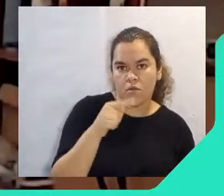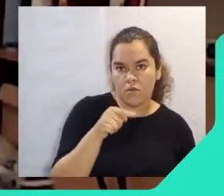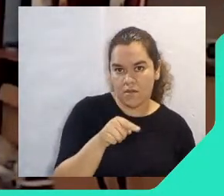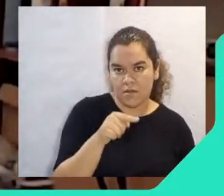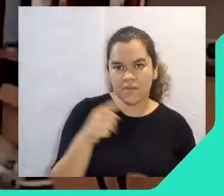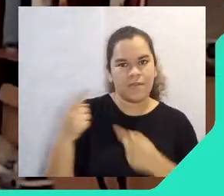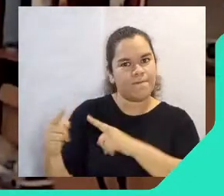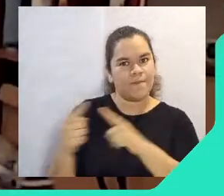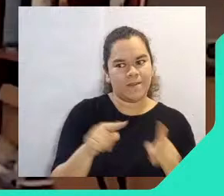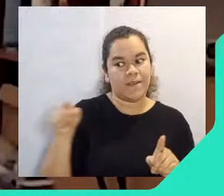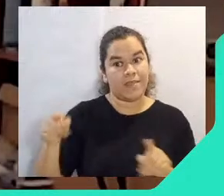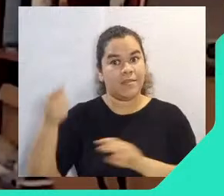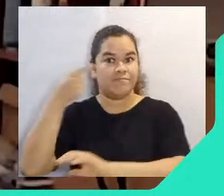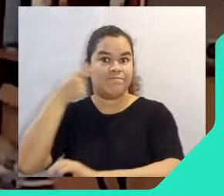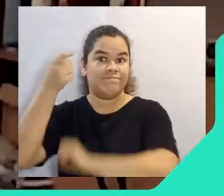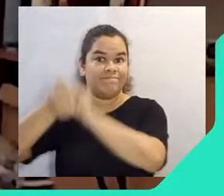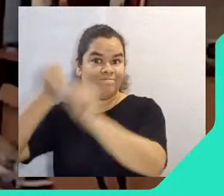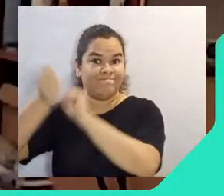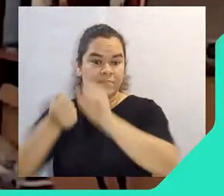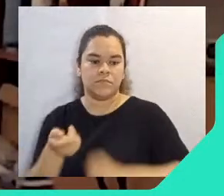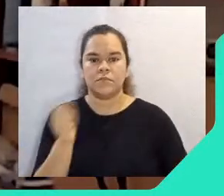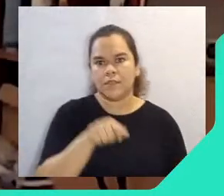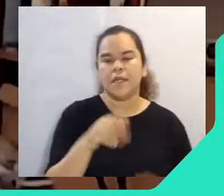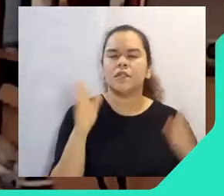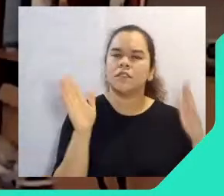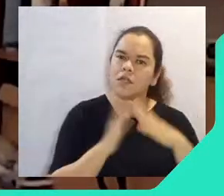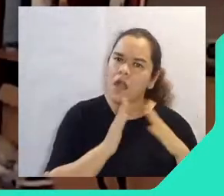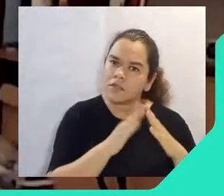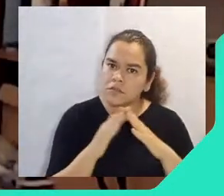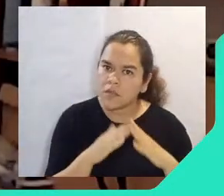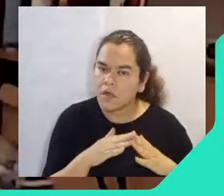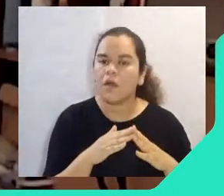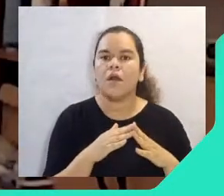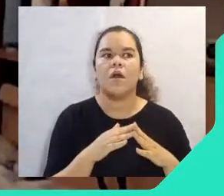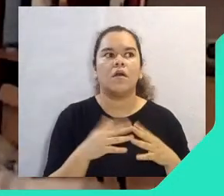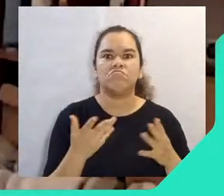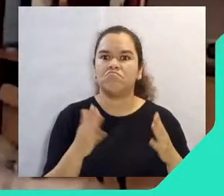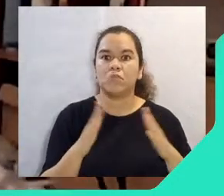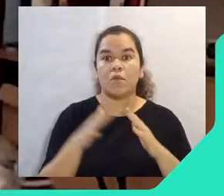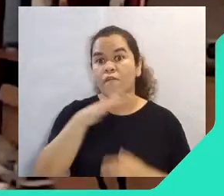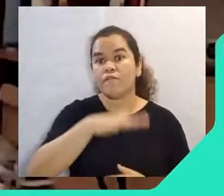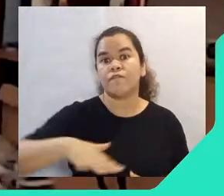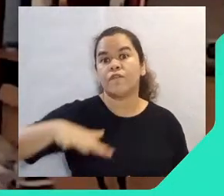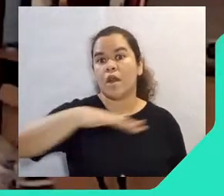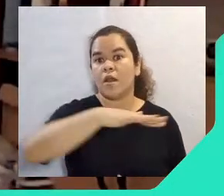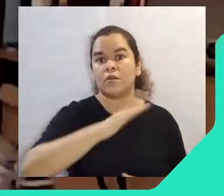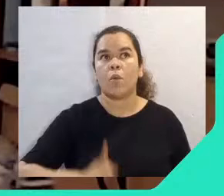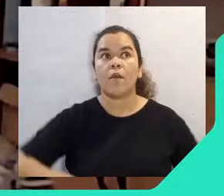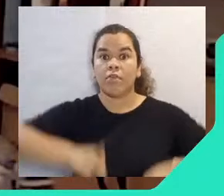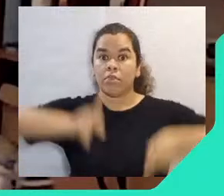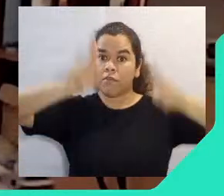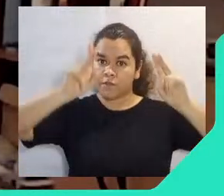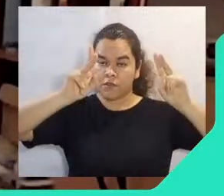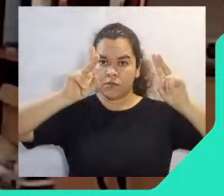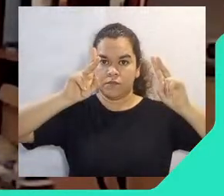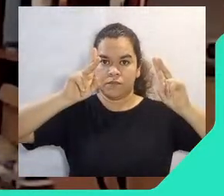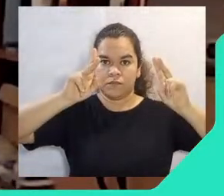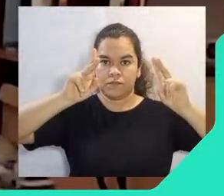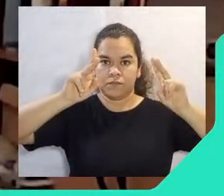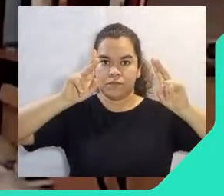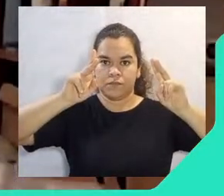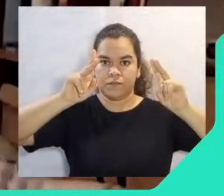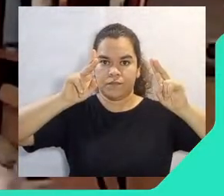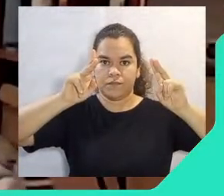las instalaciones eléctricas domiciliarias, las instalaciones eléctricas de grupos de viviendas, como los edificios, y las instalaciones eléctricas